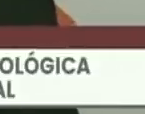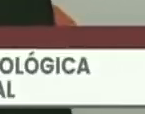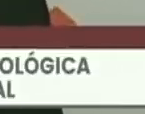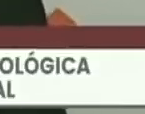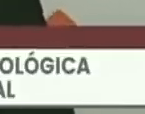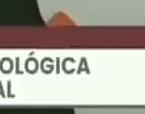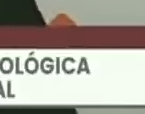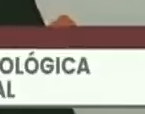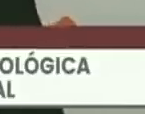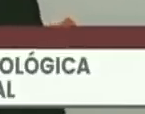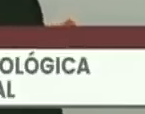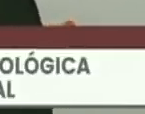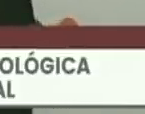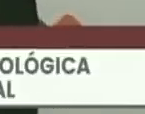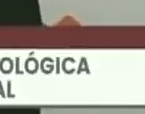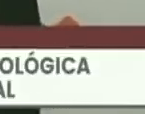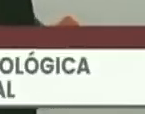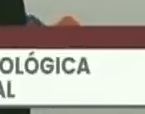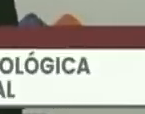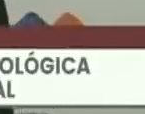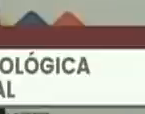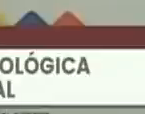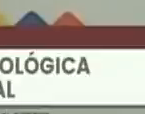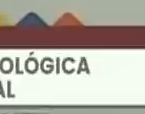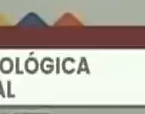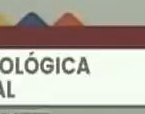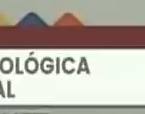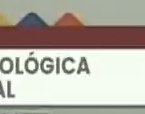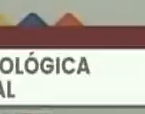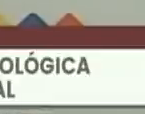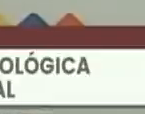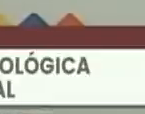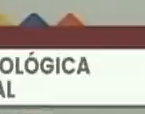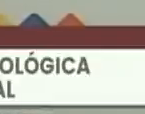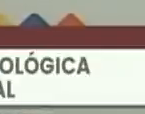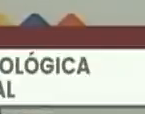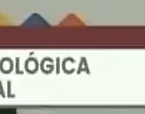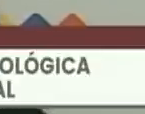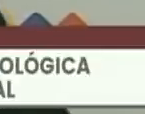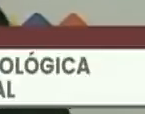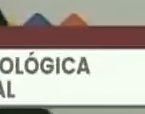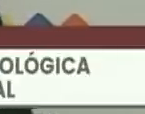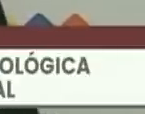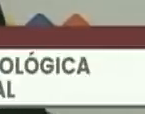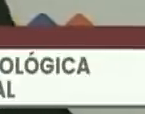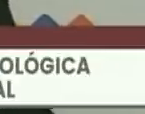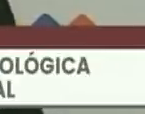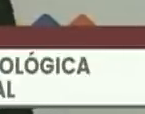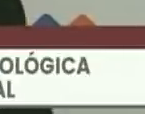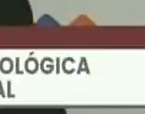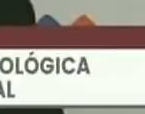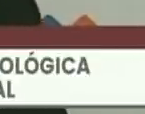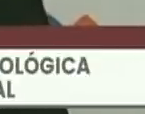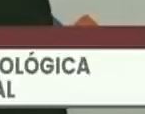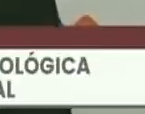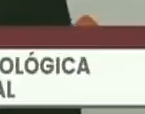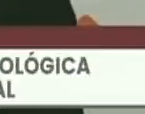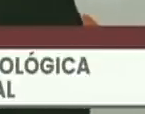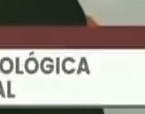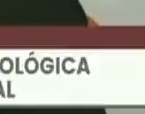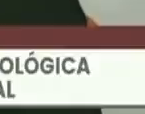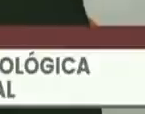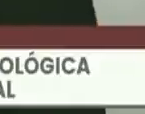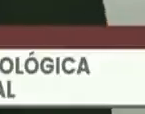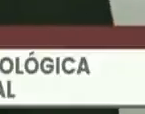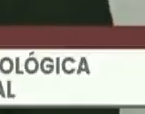sobre esta presentación. Hablamos antes de entrar y la verdad es que yo creo que si el sistema electoral venezolano